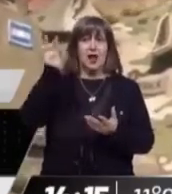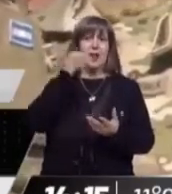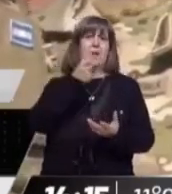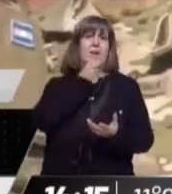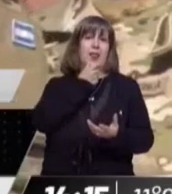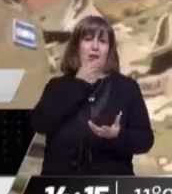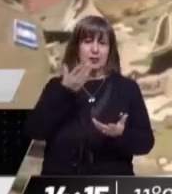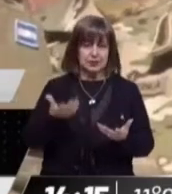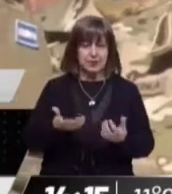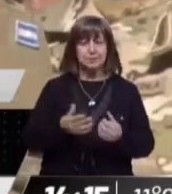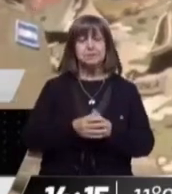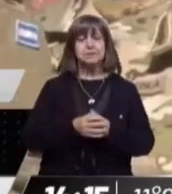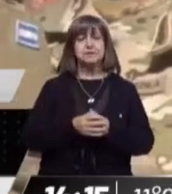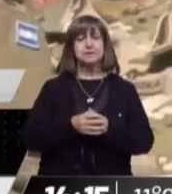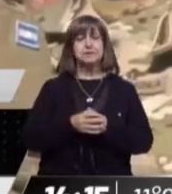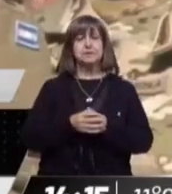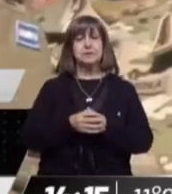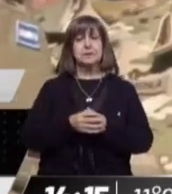y como nación.